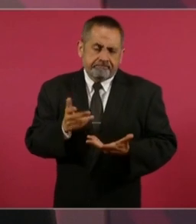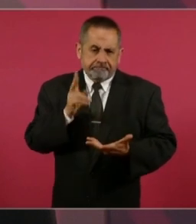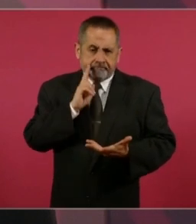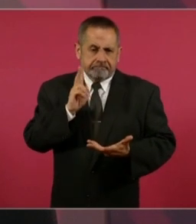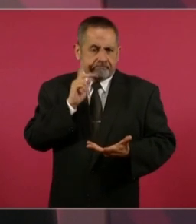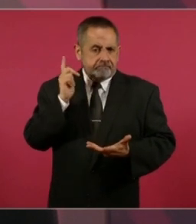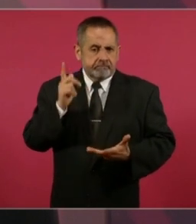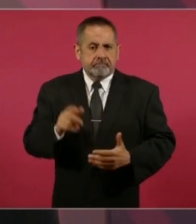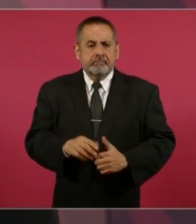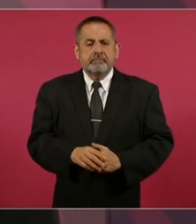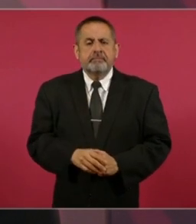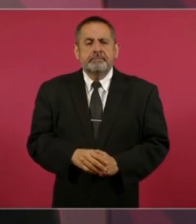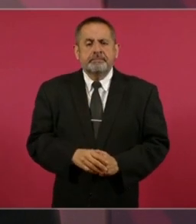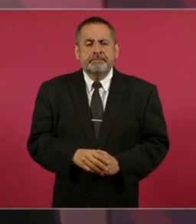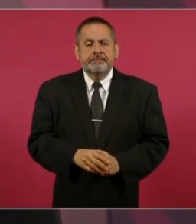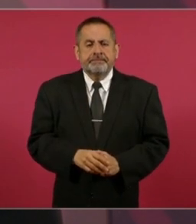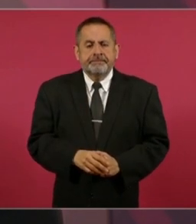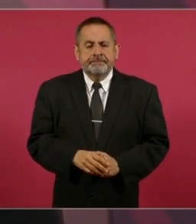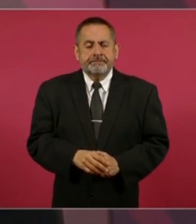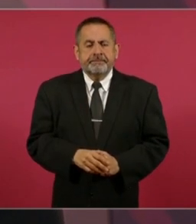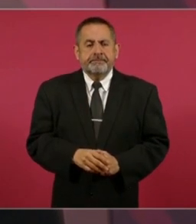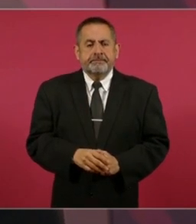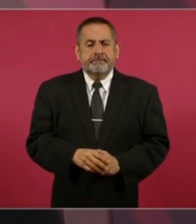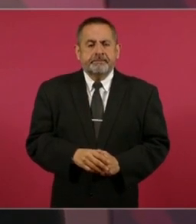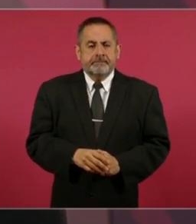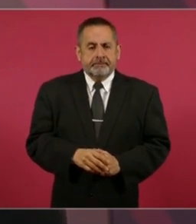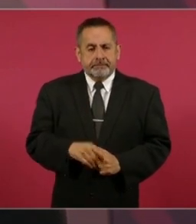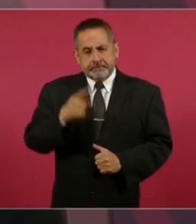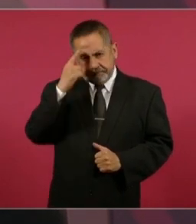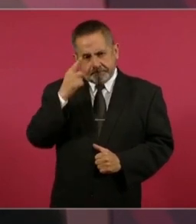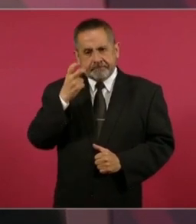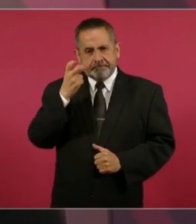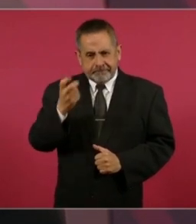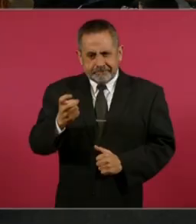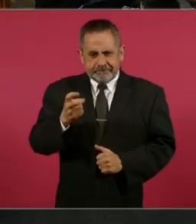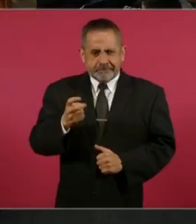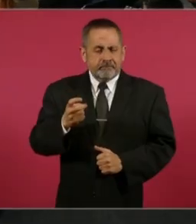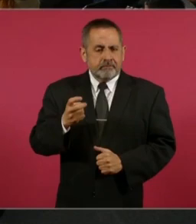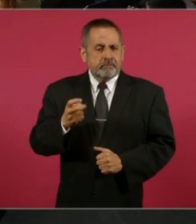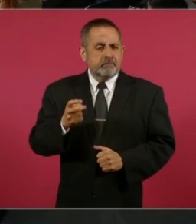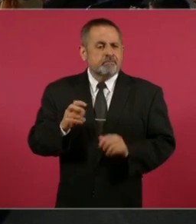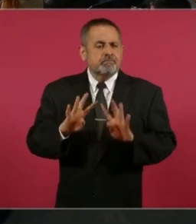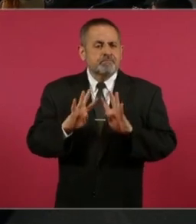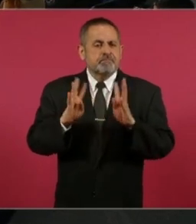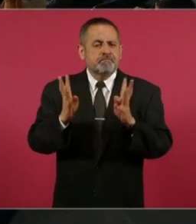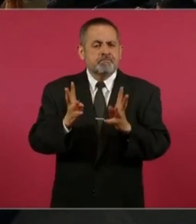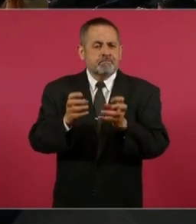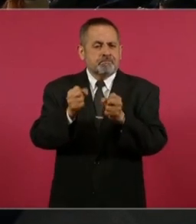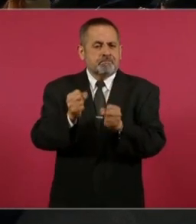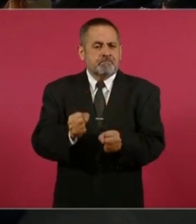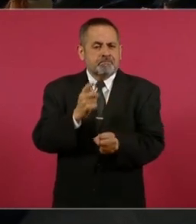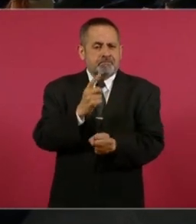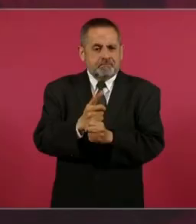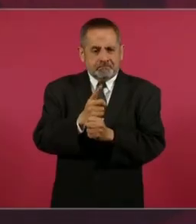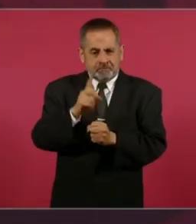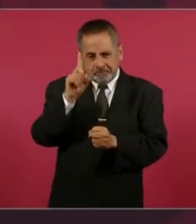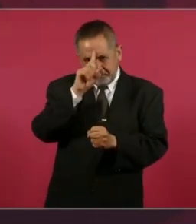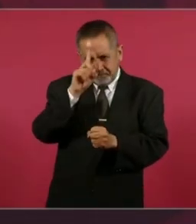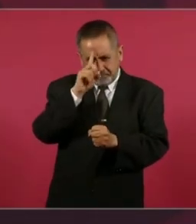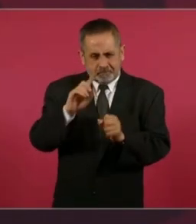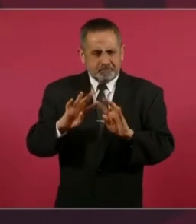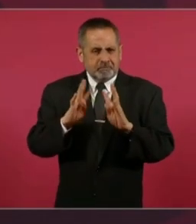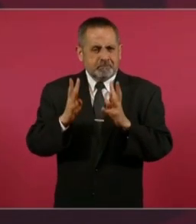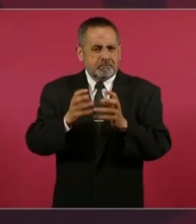actúe y para eso está el consejo de seguridad de